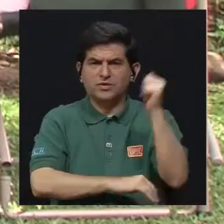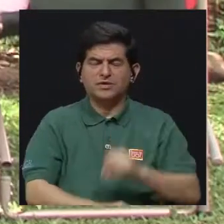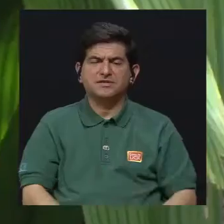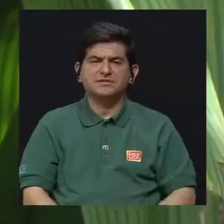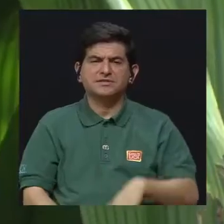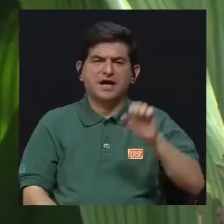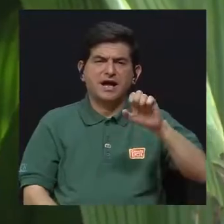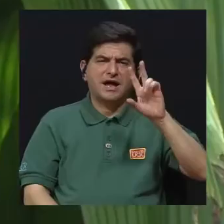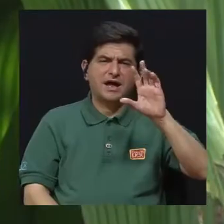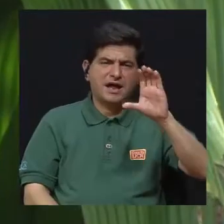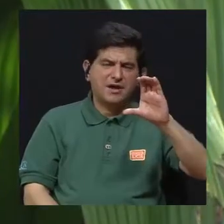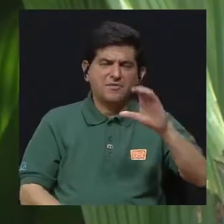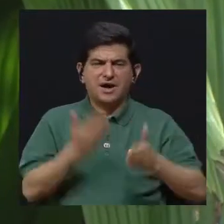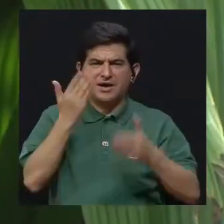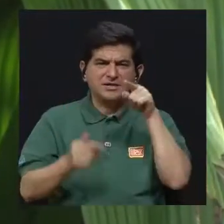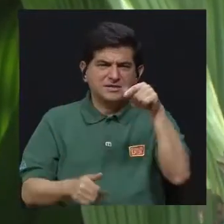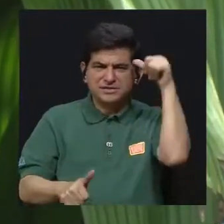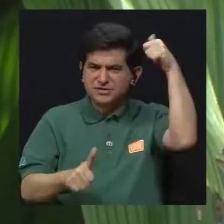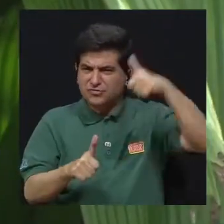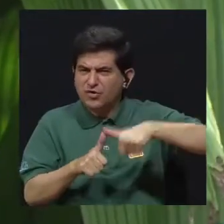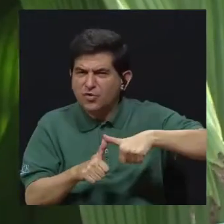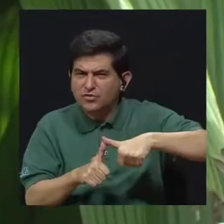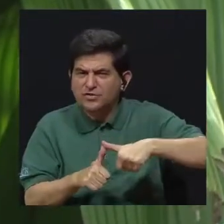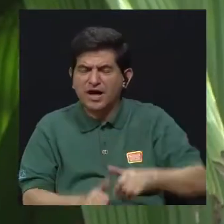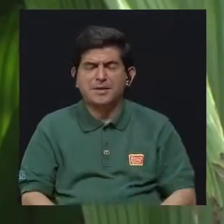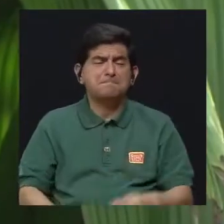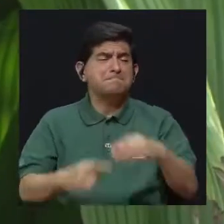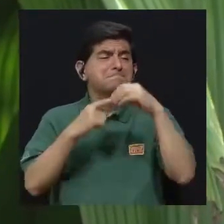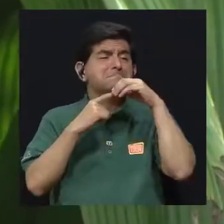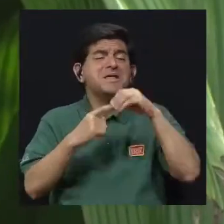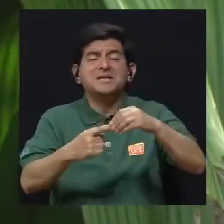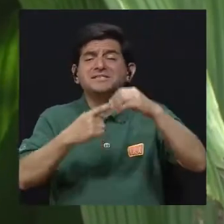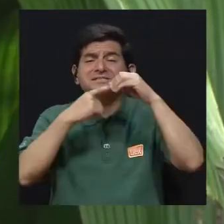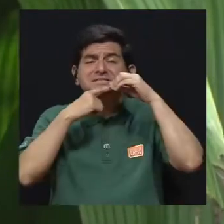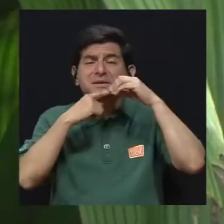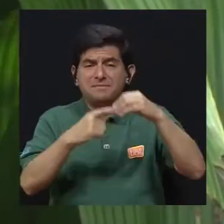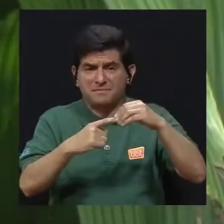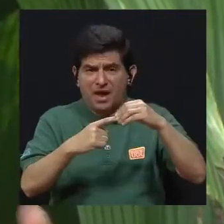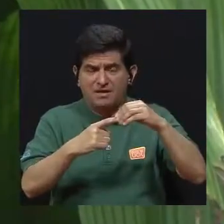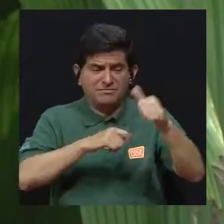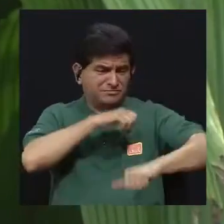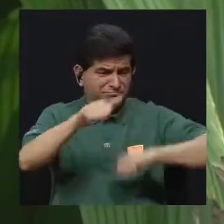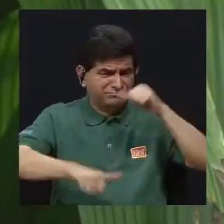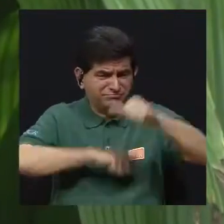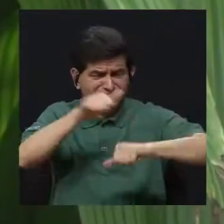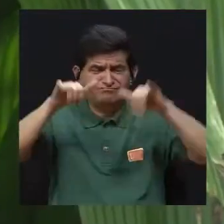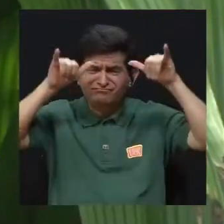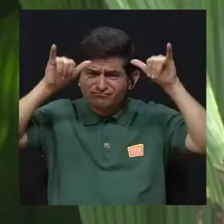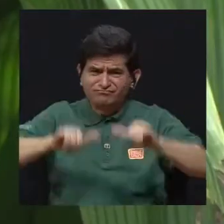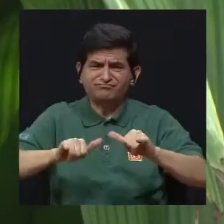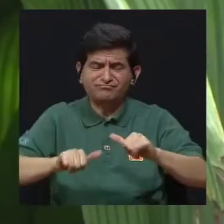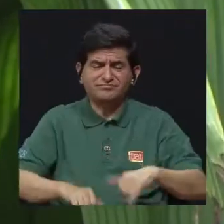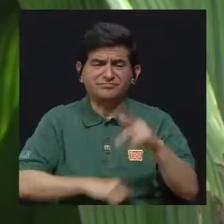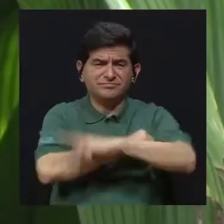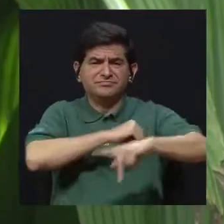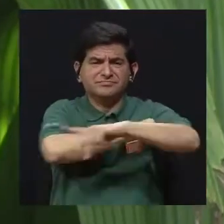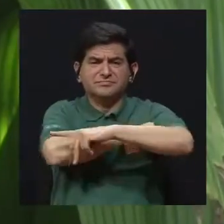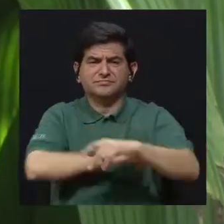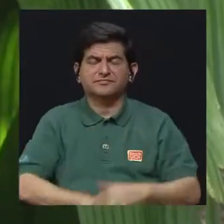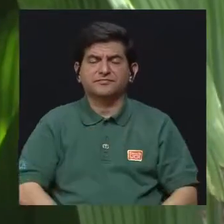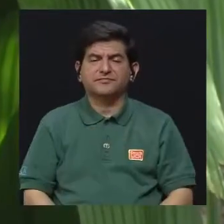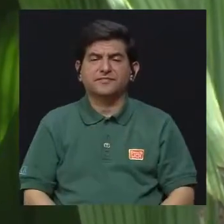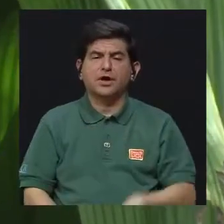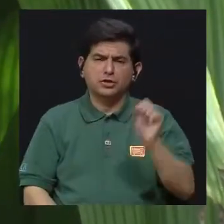Tal vez, Eva, si hacemos un recorrido sobre cuáles son esas principales luchas que se mantienen vivas en nuestro